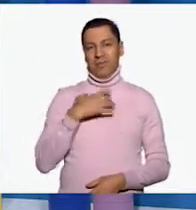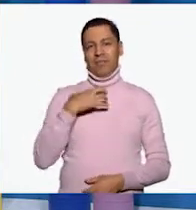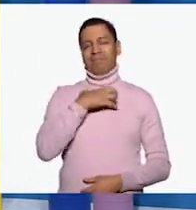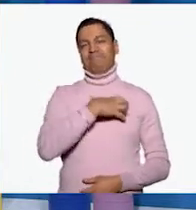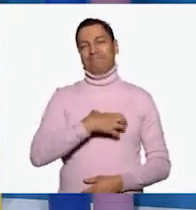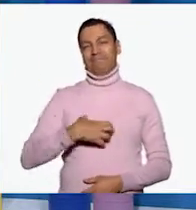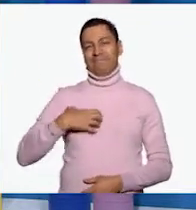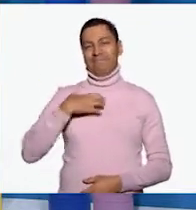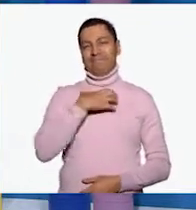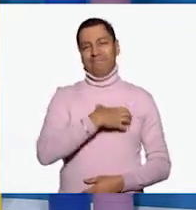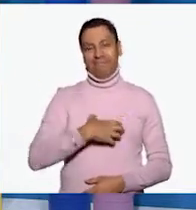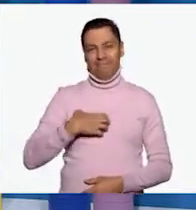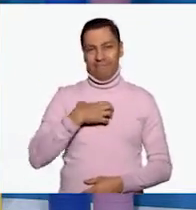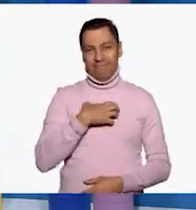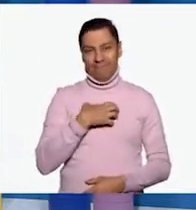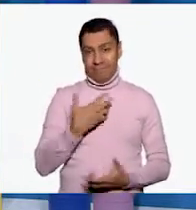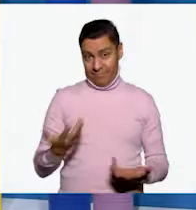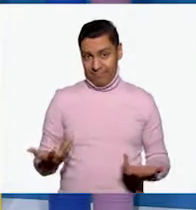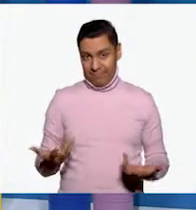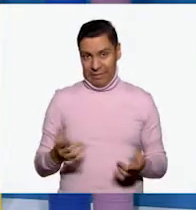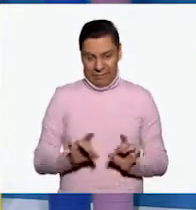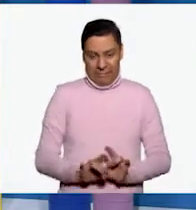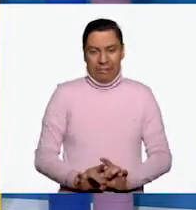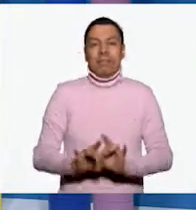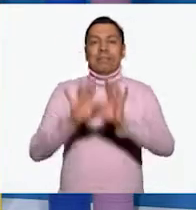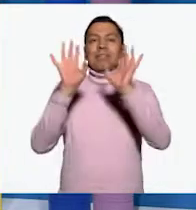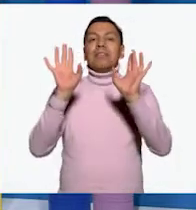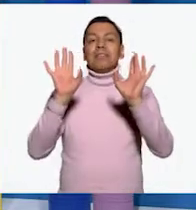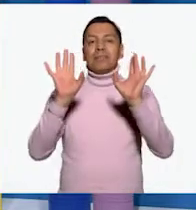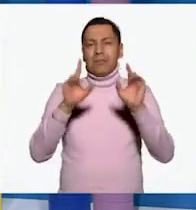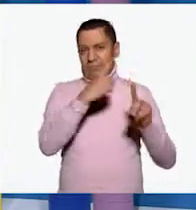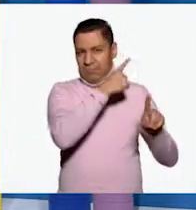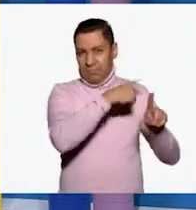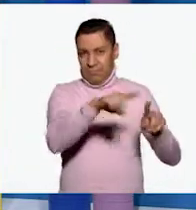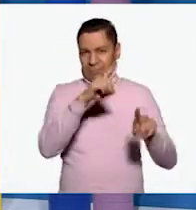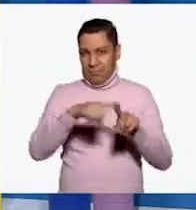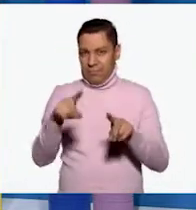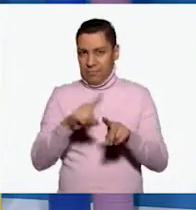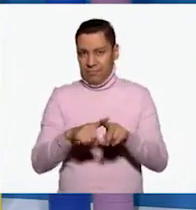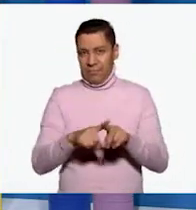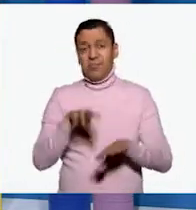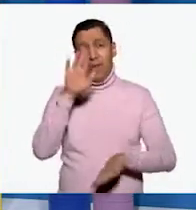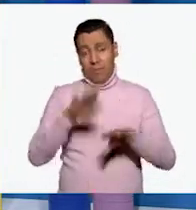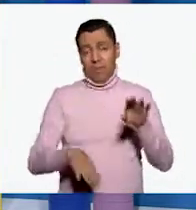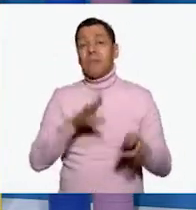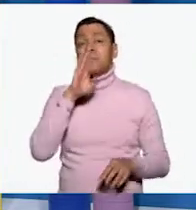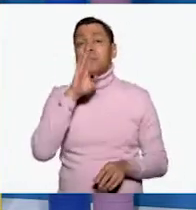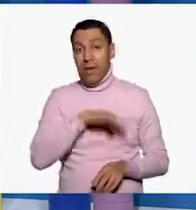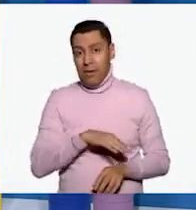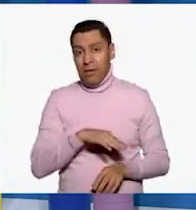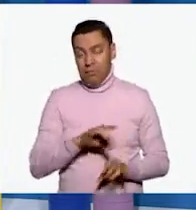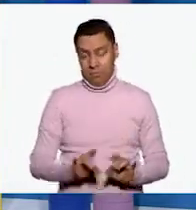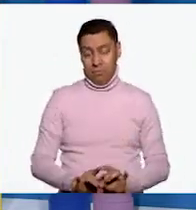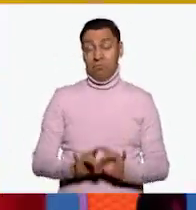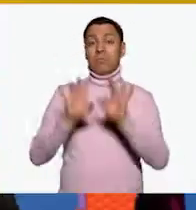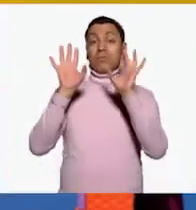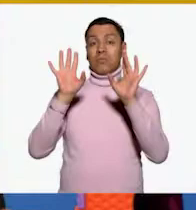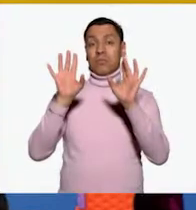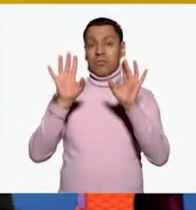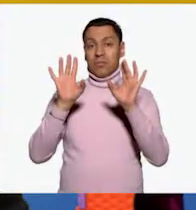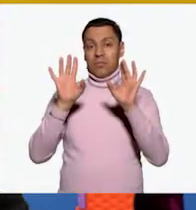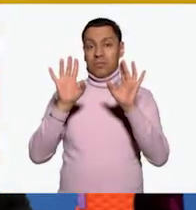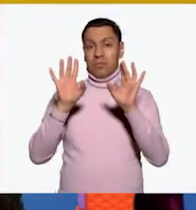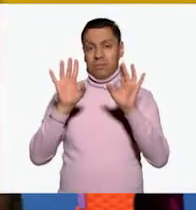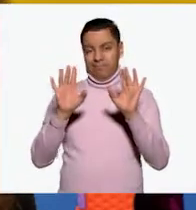ante situaciones que podemos resolver de diferentes formas. Y vamos a aprender mucho más, al igual que la